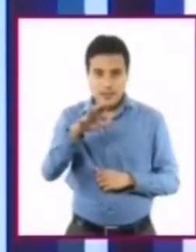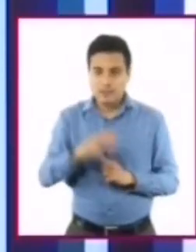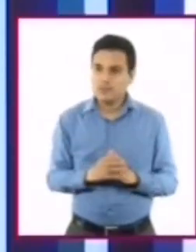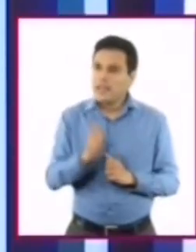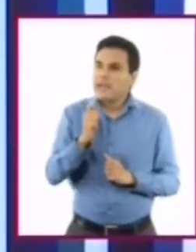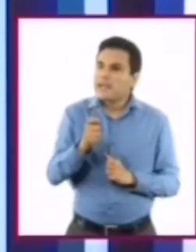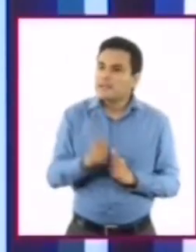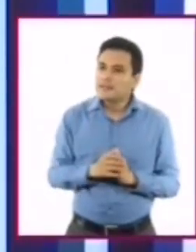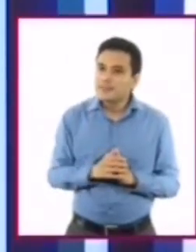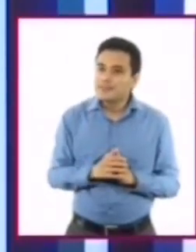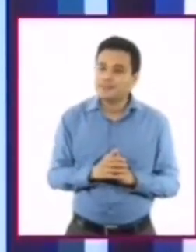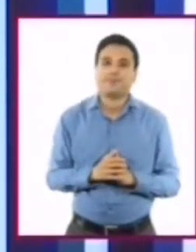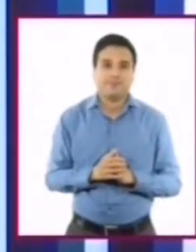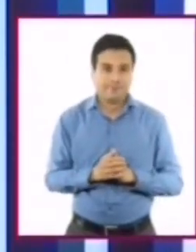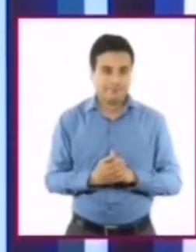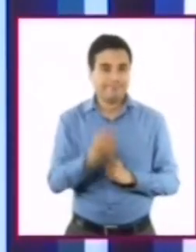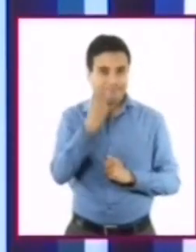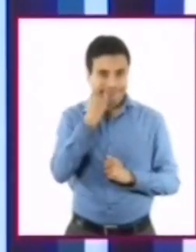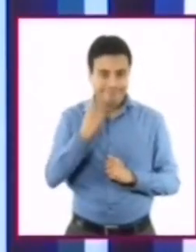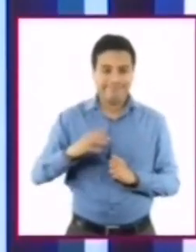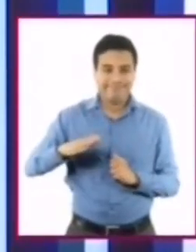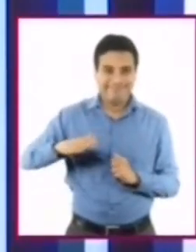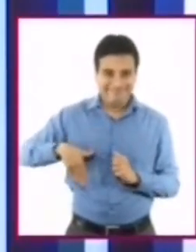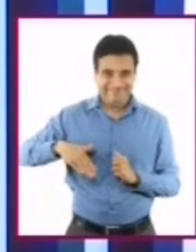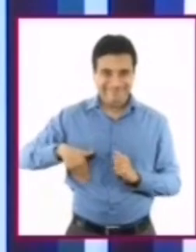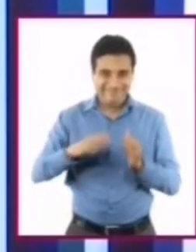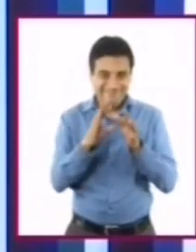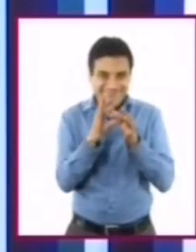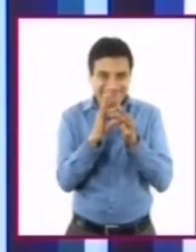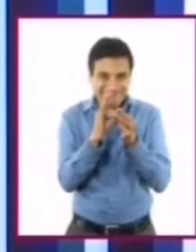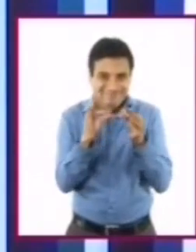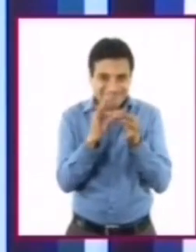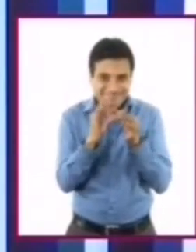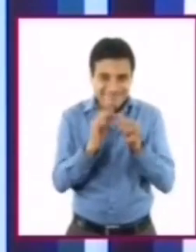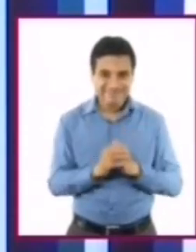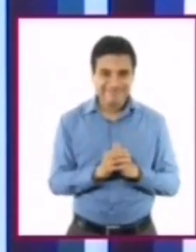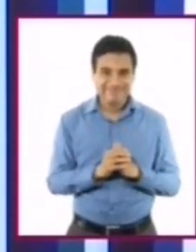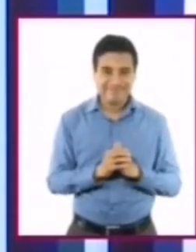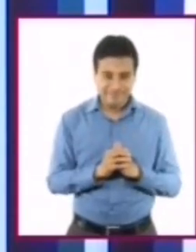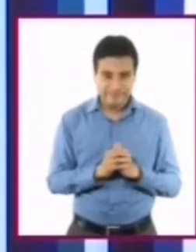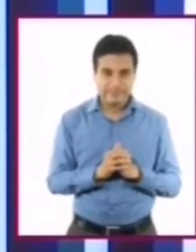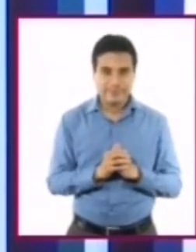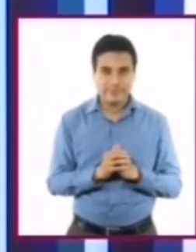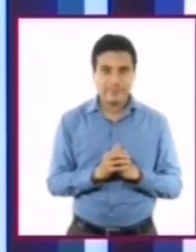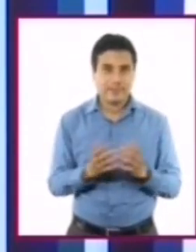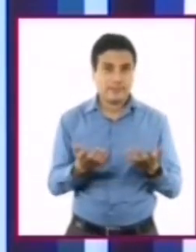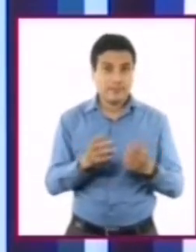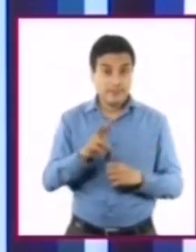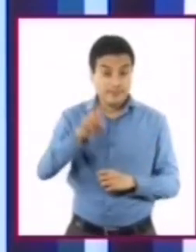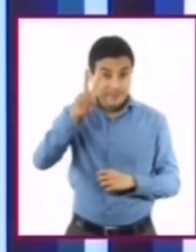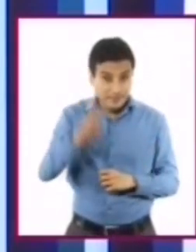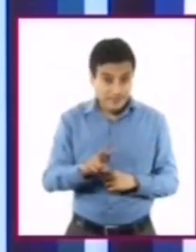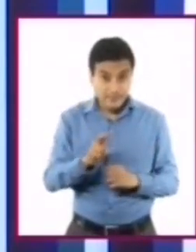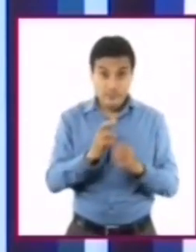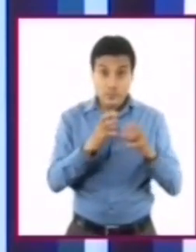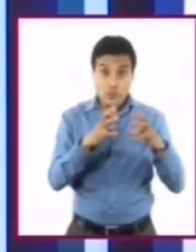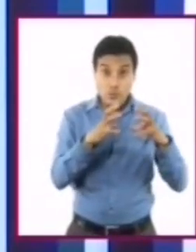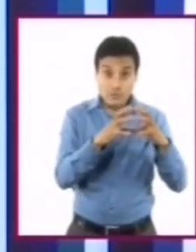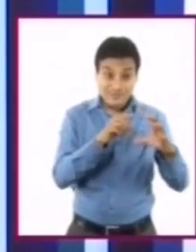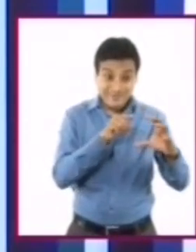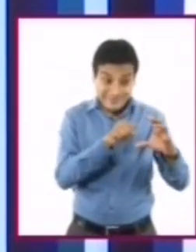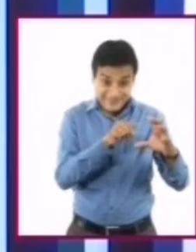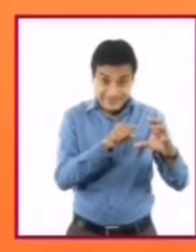consiste? Justamente en lo que hablamos anteriormente, acerca de que no hay atracción, sino cambios en la